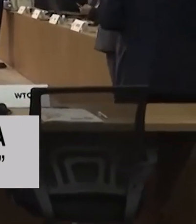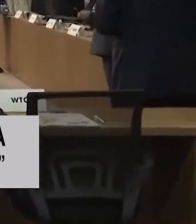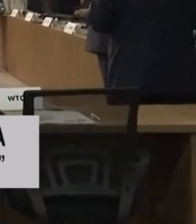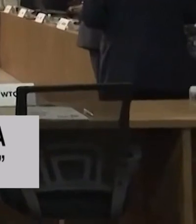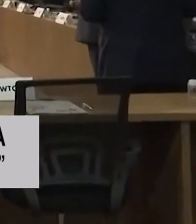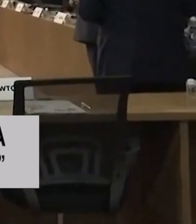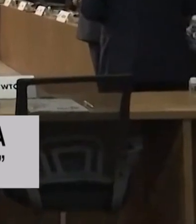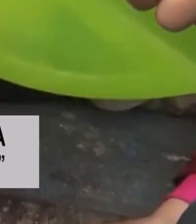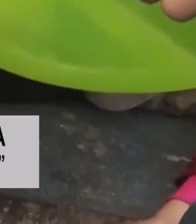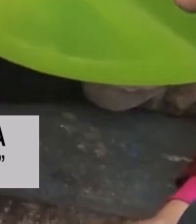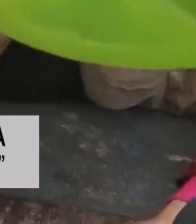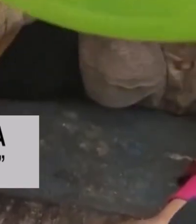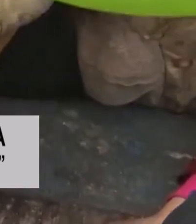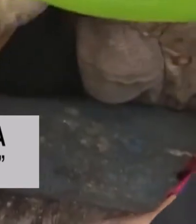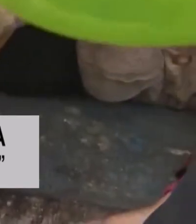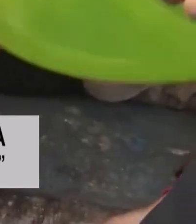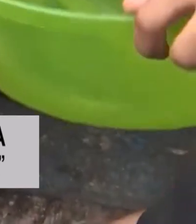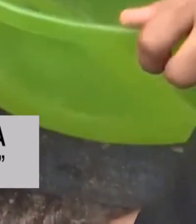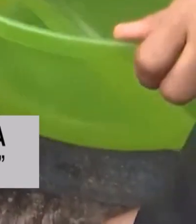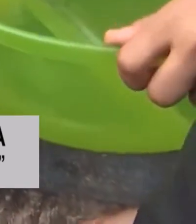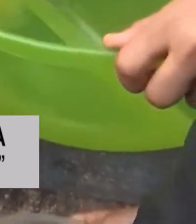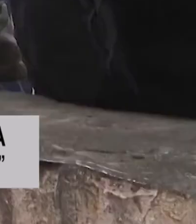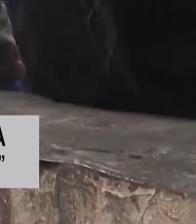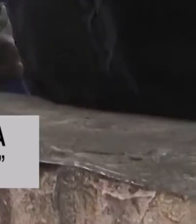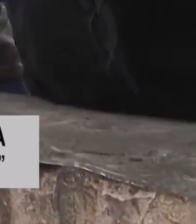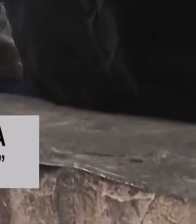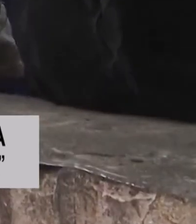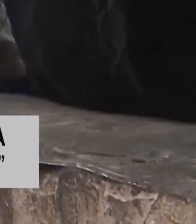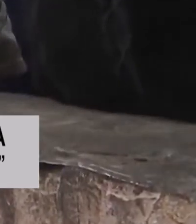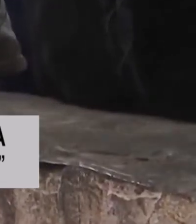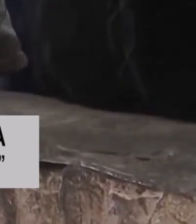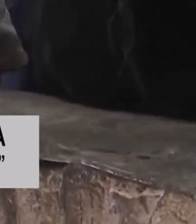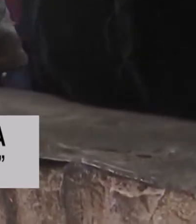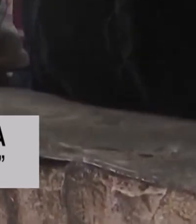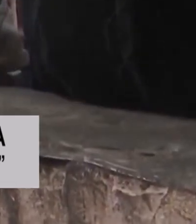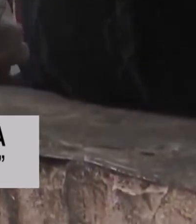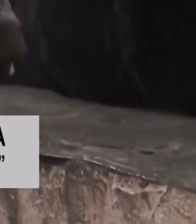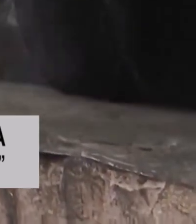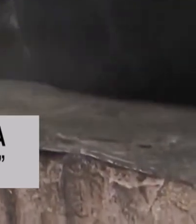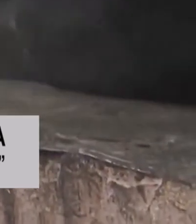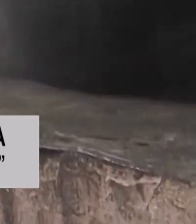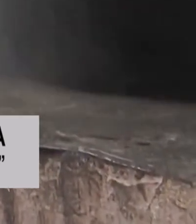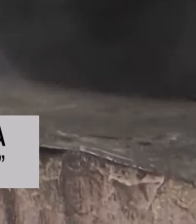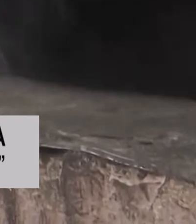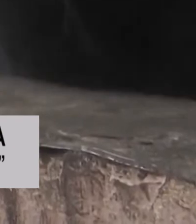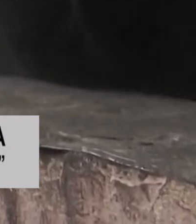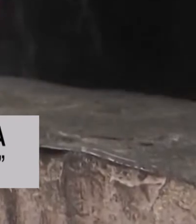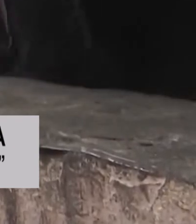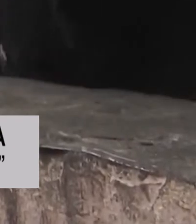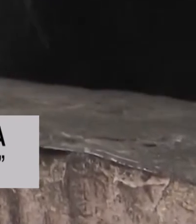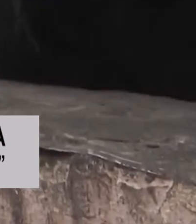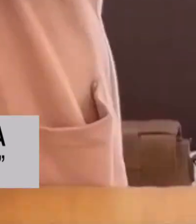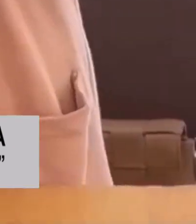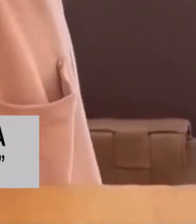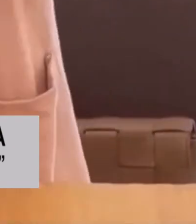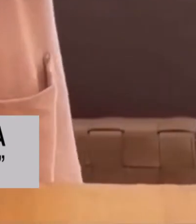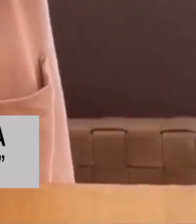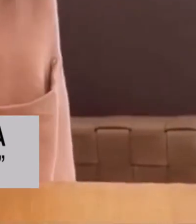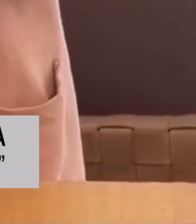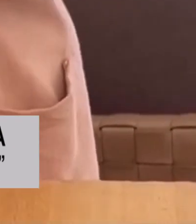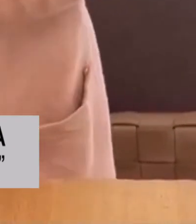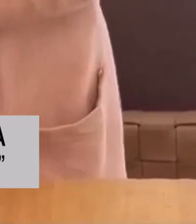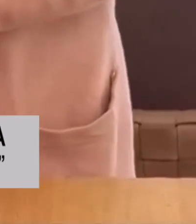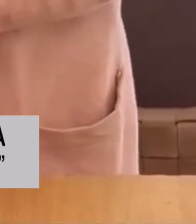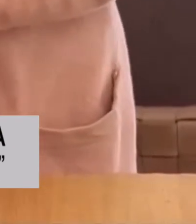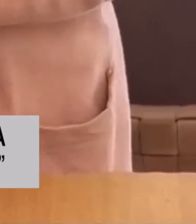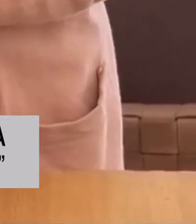crisis humanitaria y se debe hacer todos los esfuerzos para lograr una pausa que pueda atender la situación humanitaria, detener las víctimas civiles y liberar a